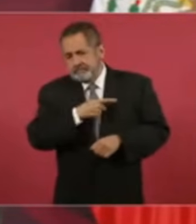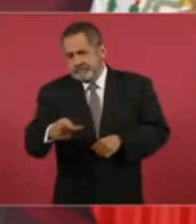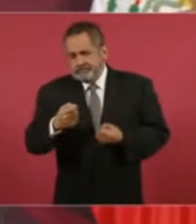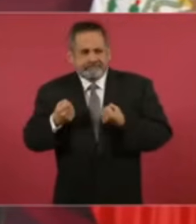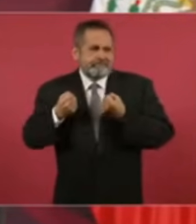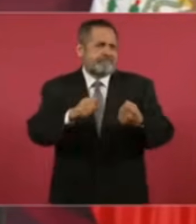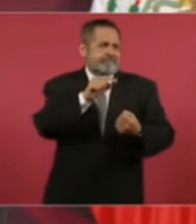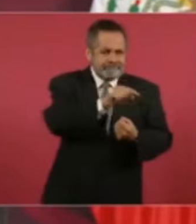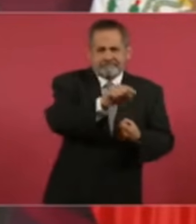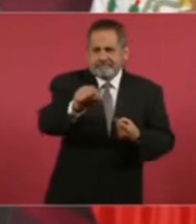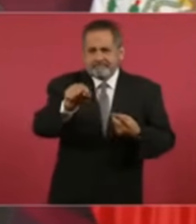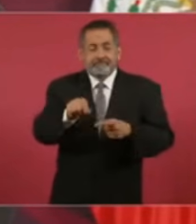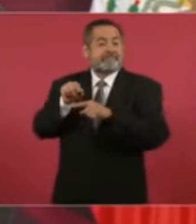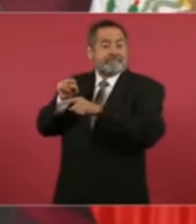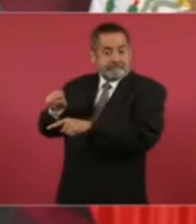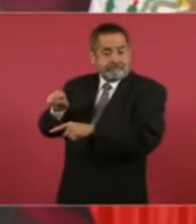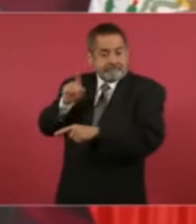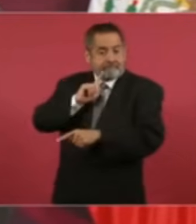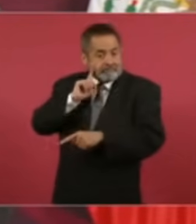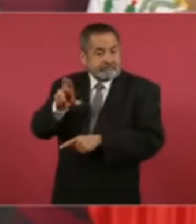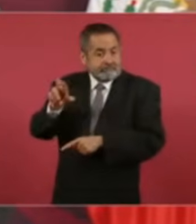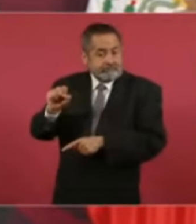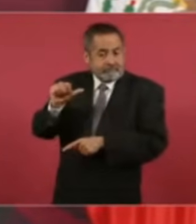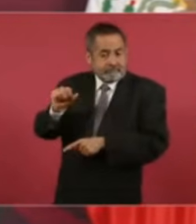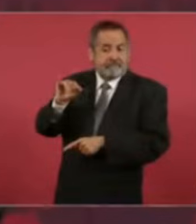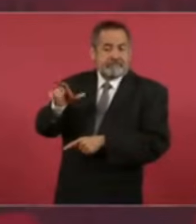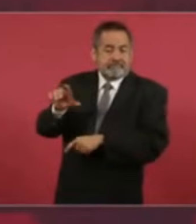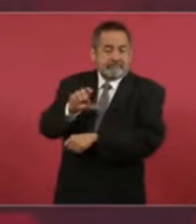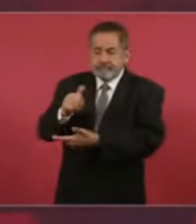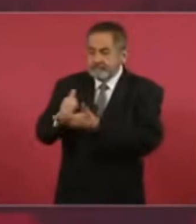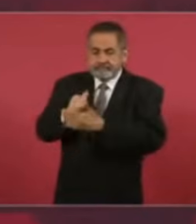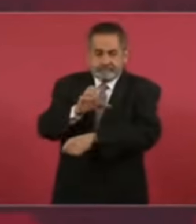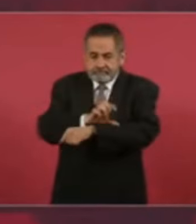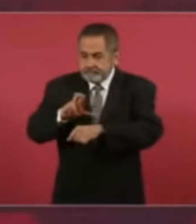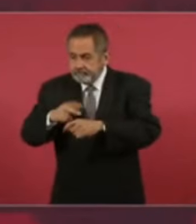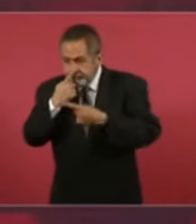y me está ayudando Rosa Isela a coordinar